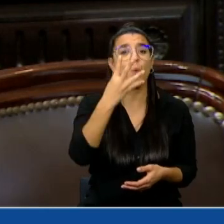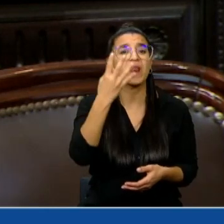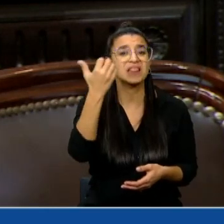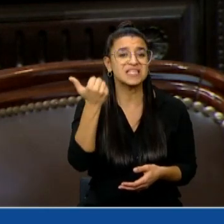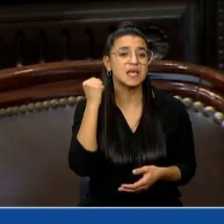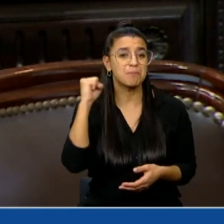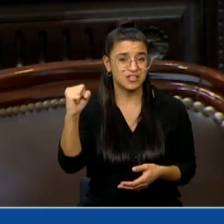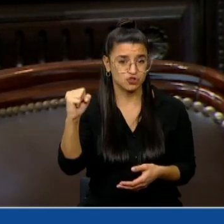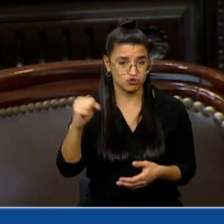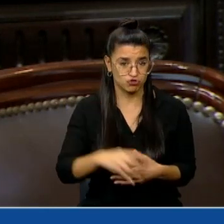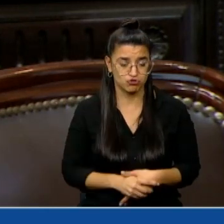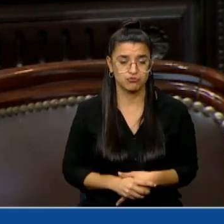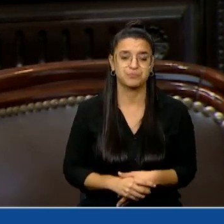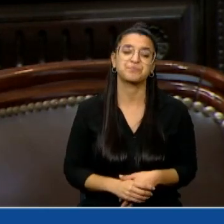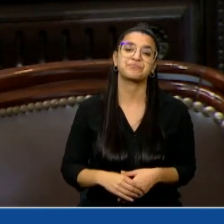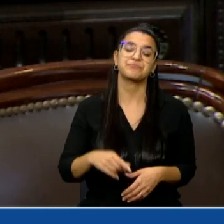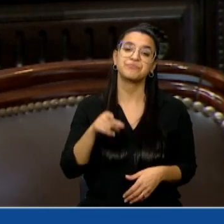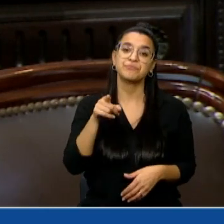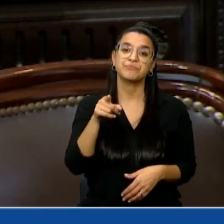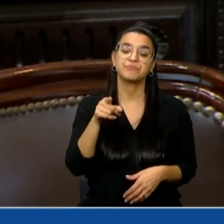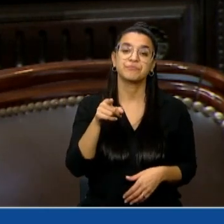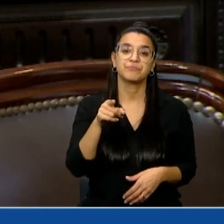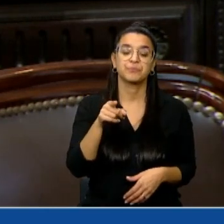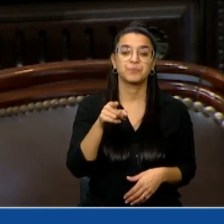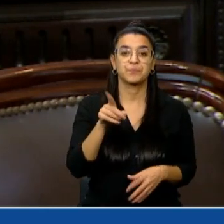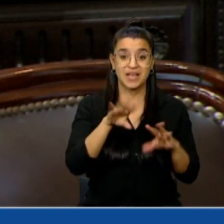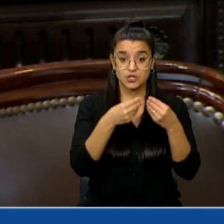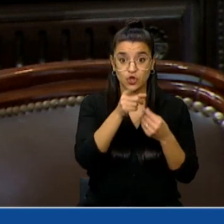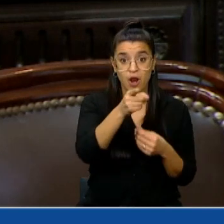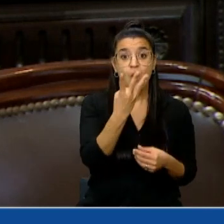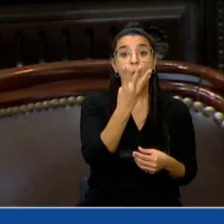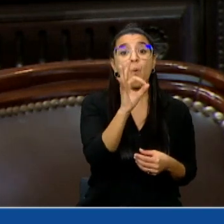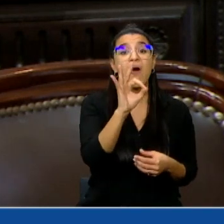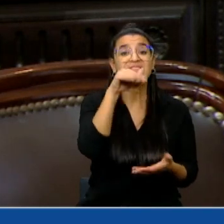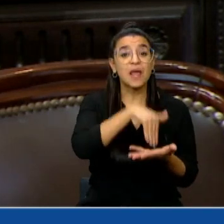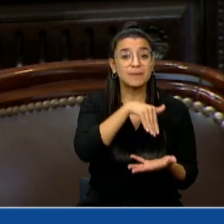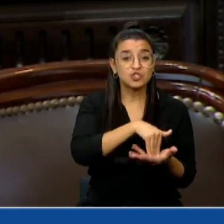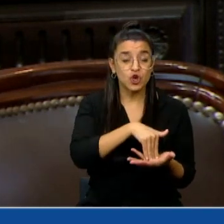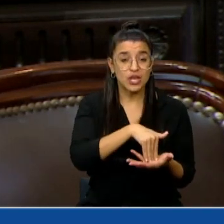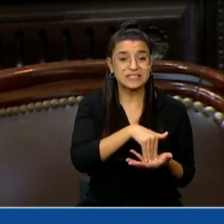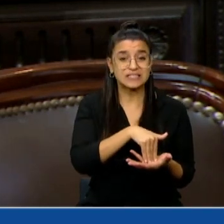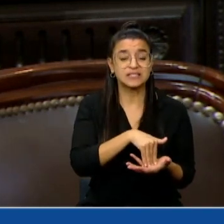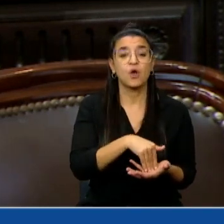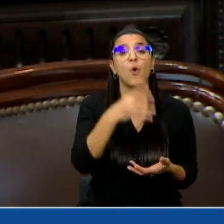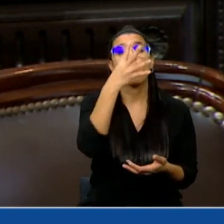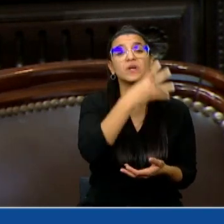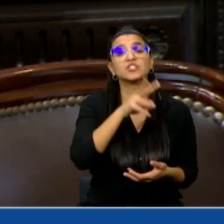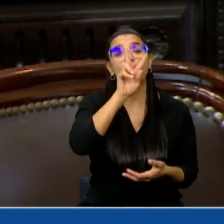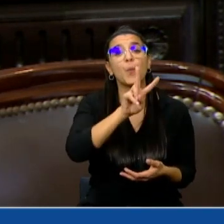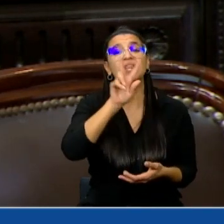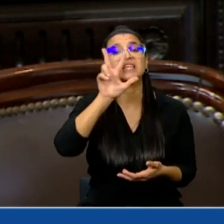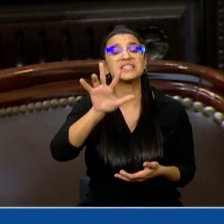607.746 pesos, de los cuales 40 millones